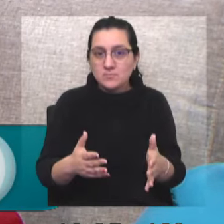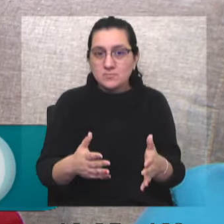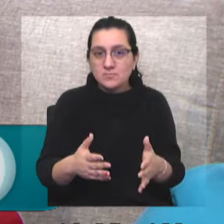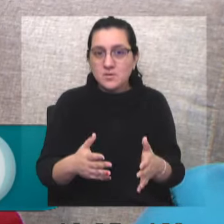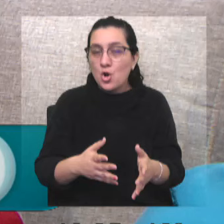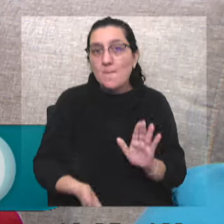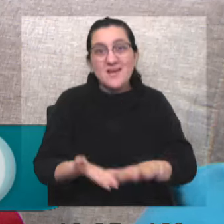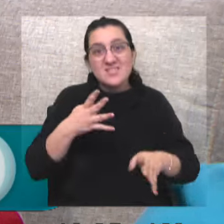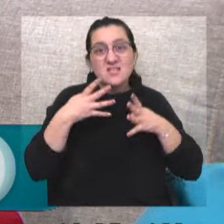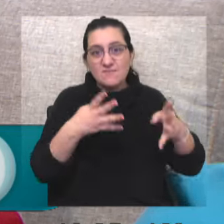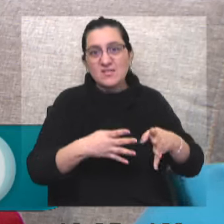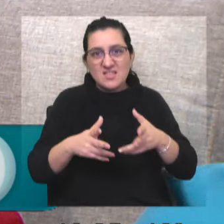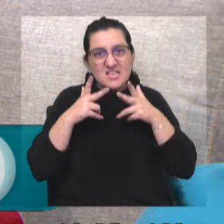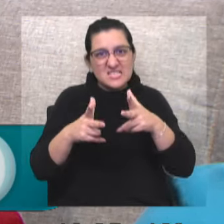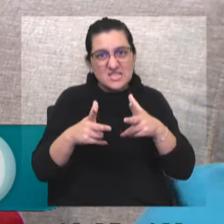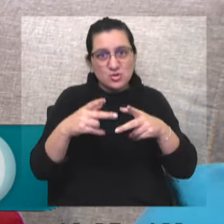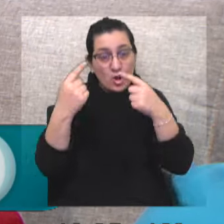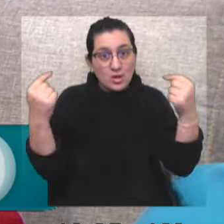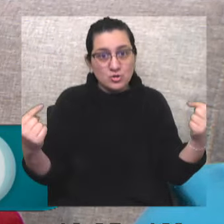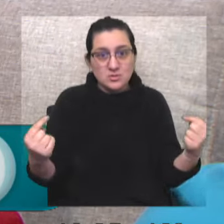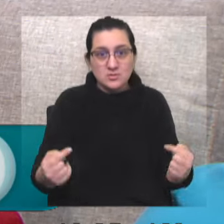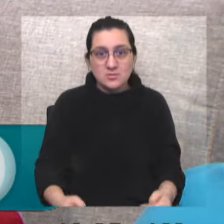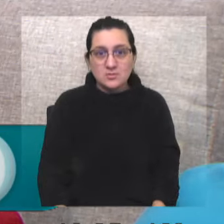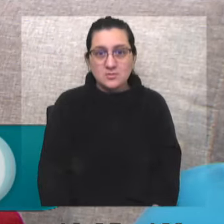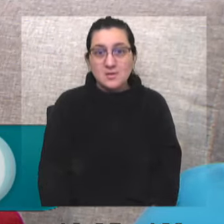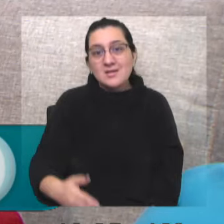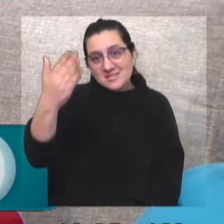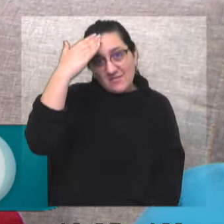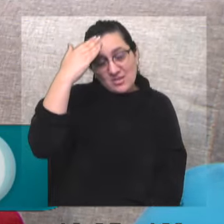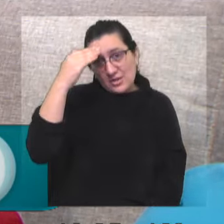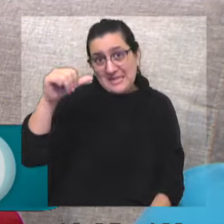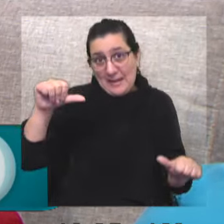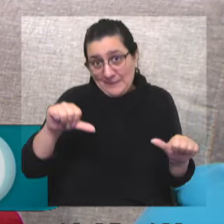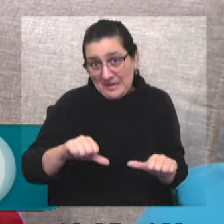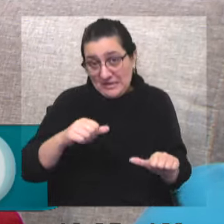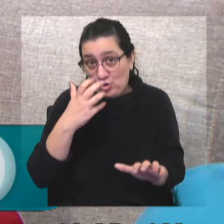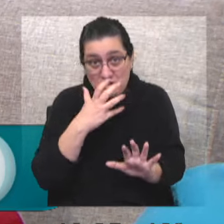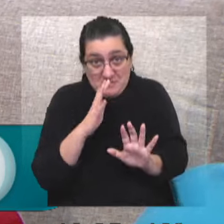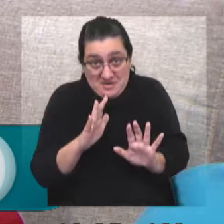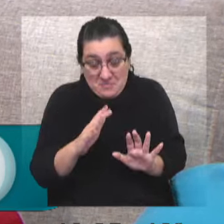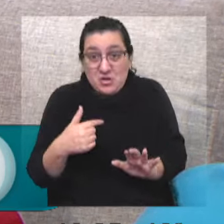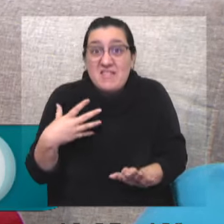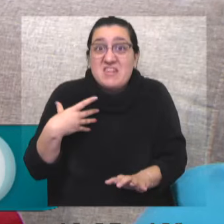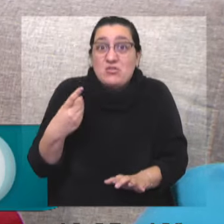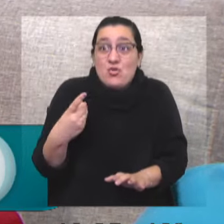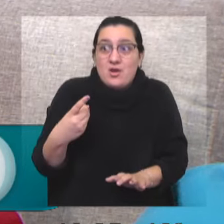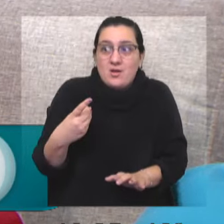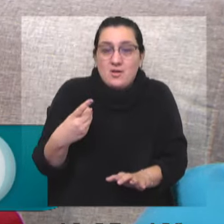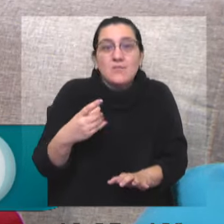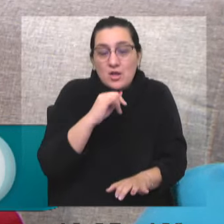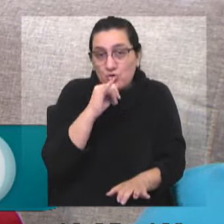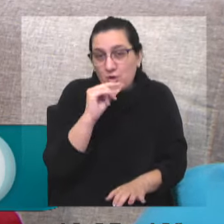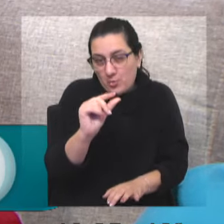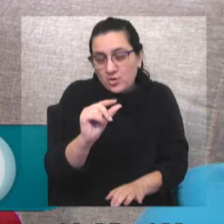más desafiante es decir todas estas palabras, sabiendo que estás diciendo cosas aberrantes, ¿no? Porque esta directora, por ejemplo, voy a contar un